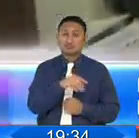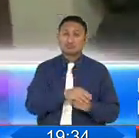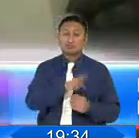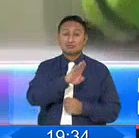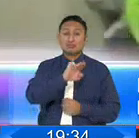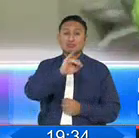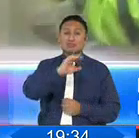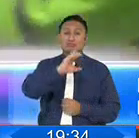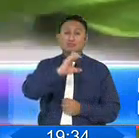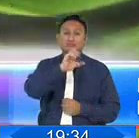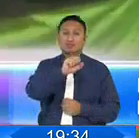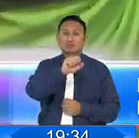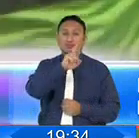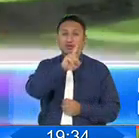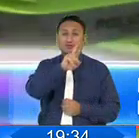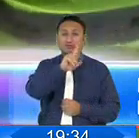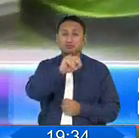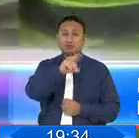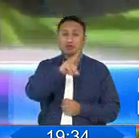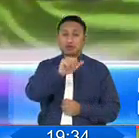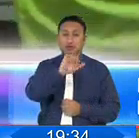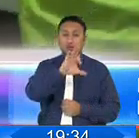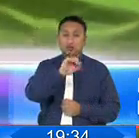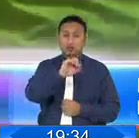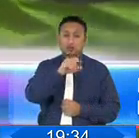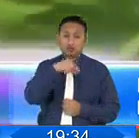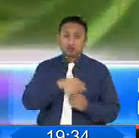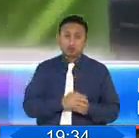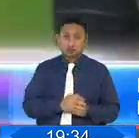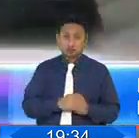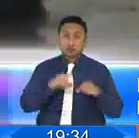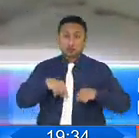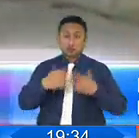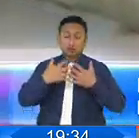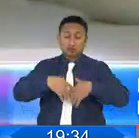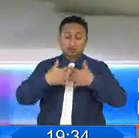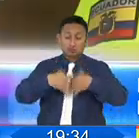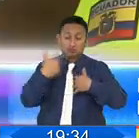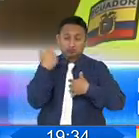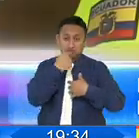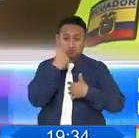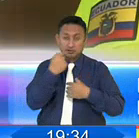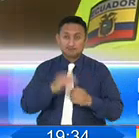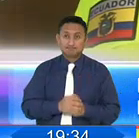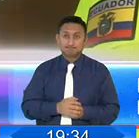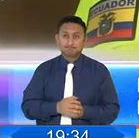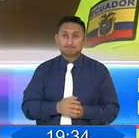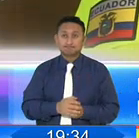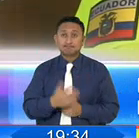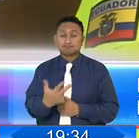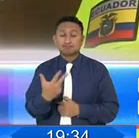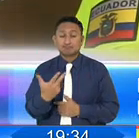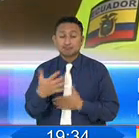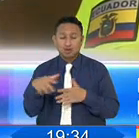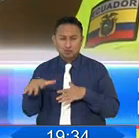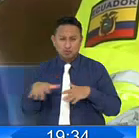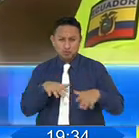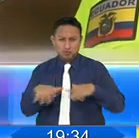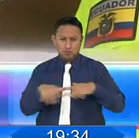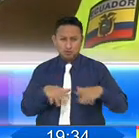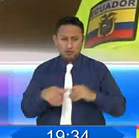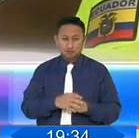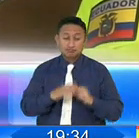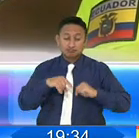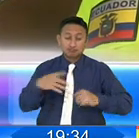bicarbonato de sodio que estaban destinados aparentemente para la elaboración de cocaína. 3 operativos, se logró